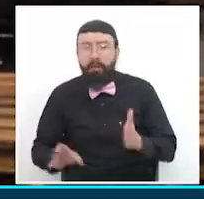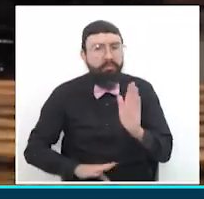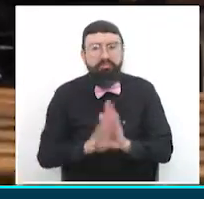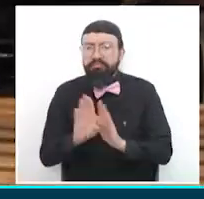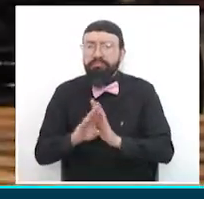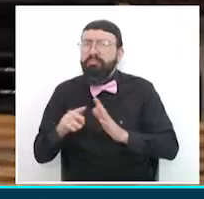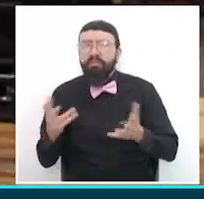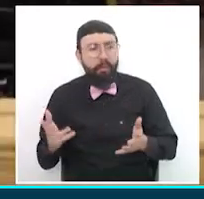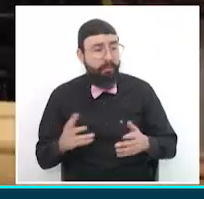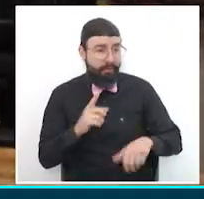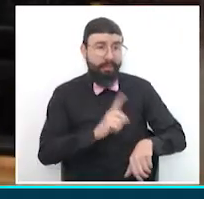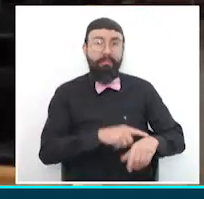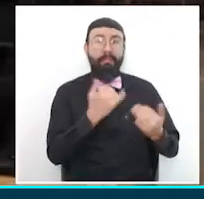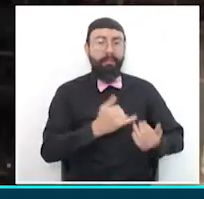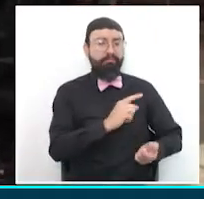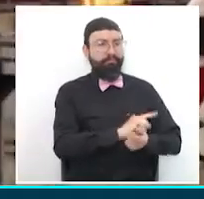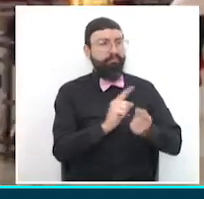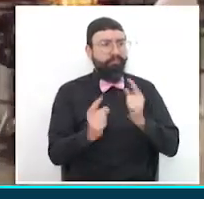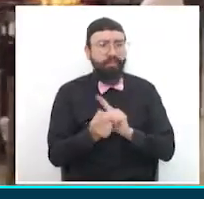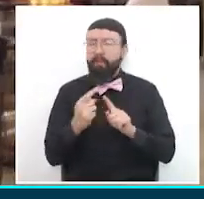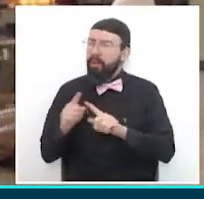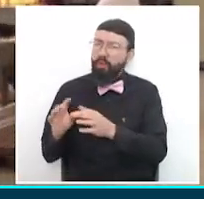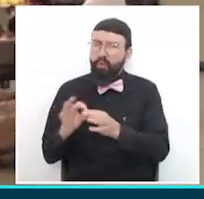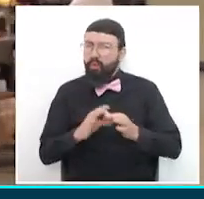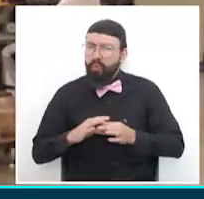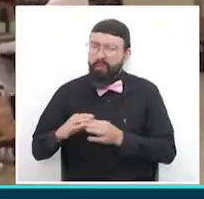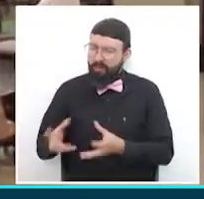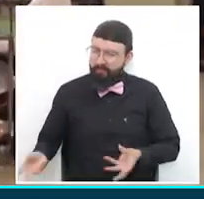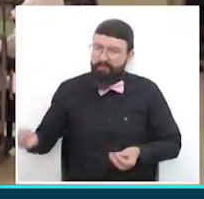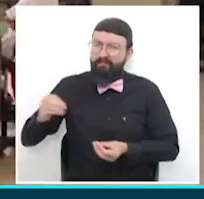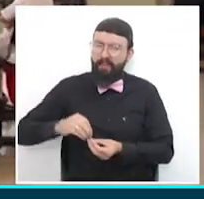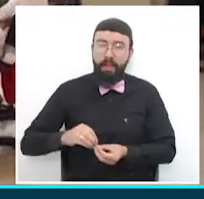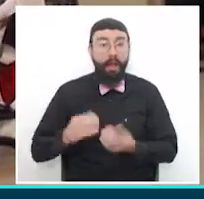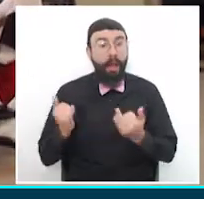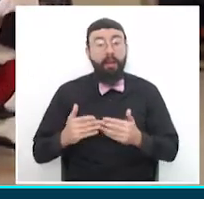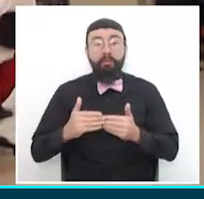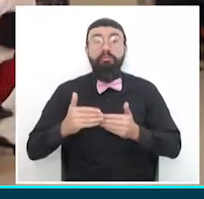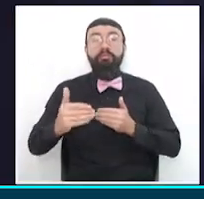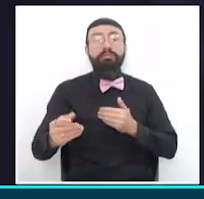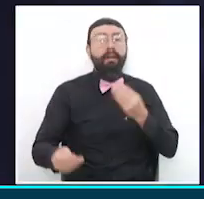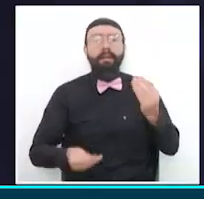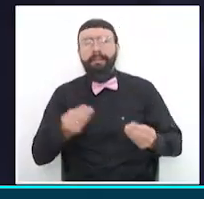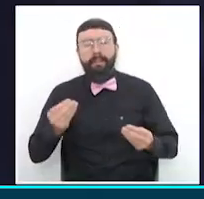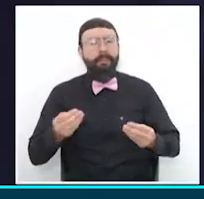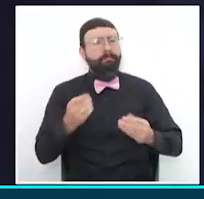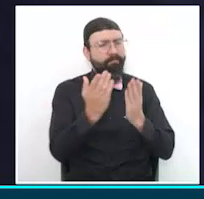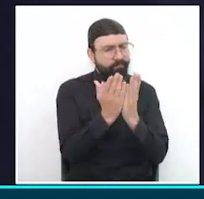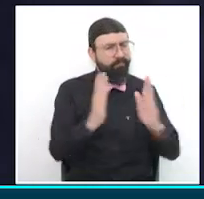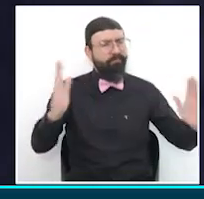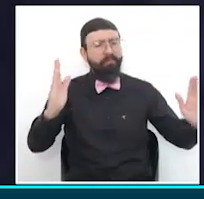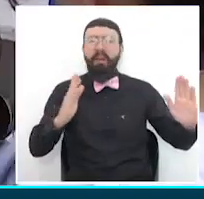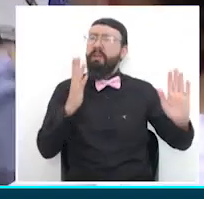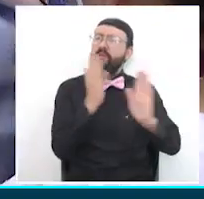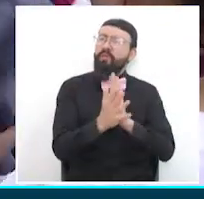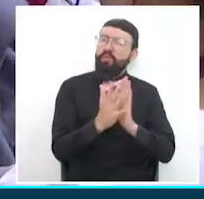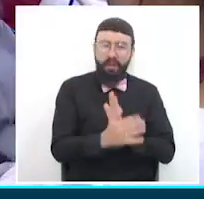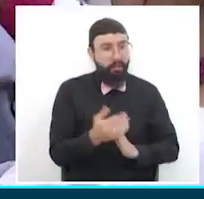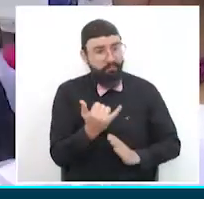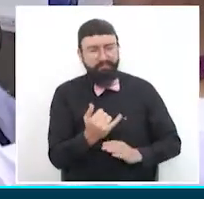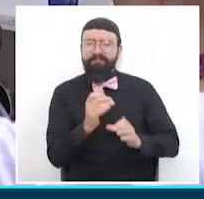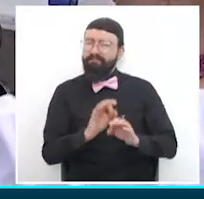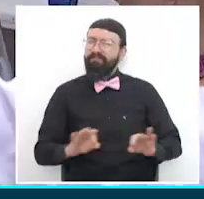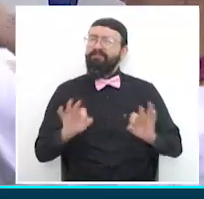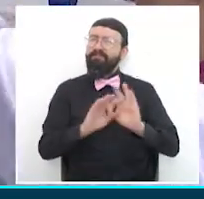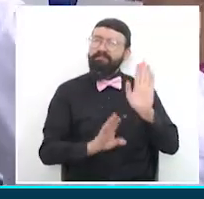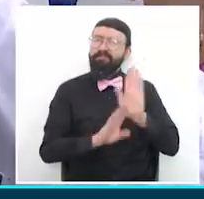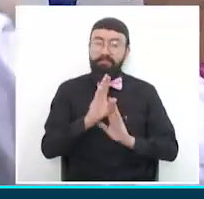Los tiempos cambiaron y lo hicieron para unirnos más y hoy llega nuestro nuevo desafío, ese que abre las puertas para contar qué tan importantes fuimos, somos